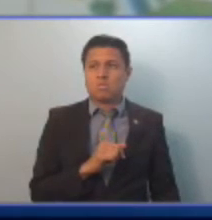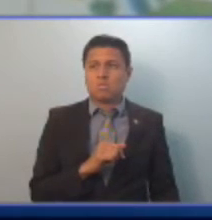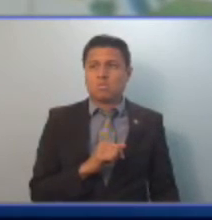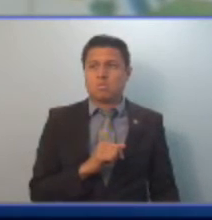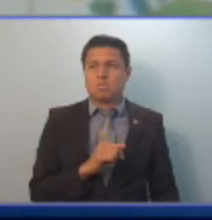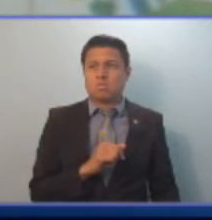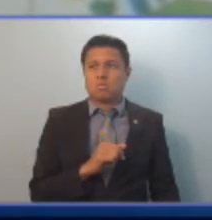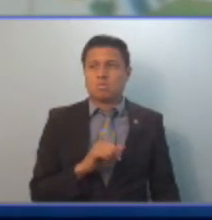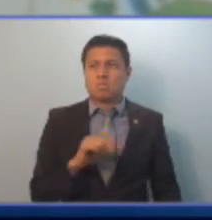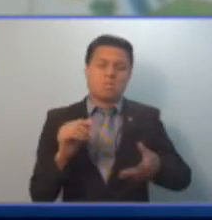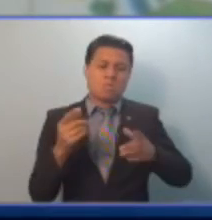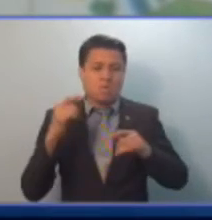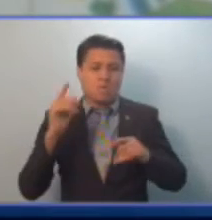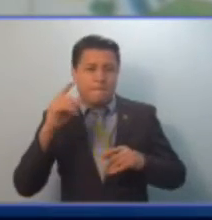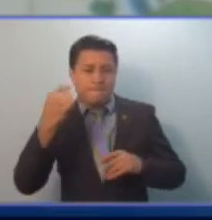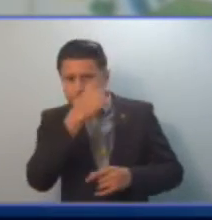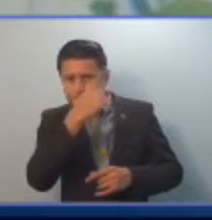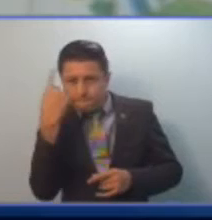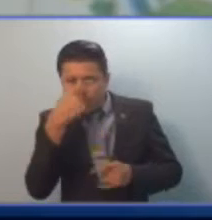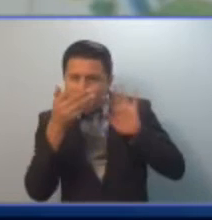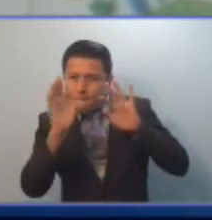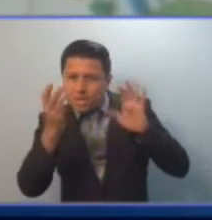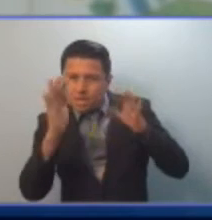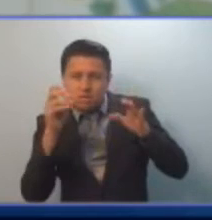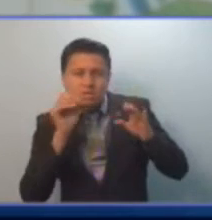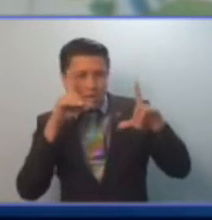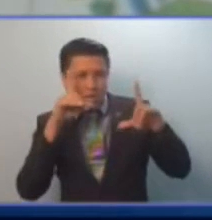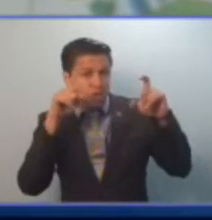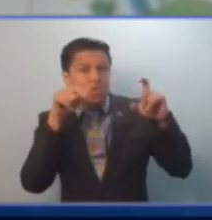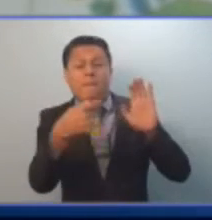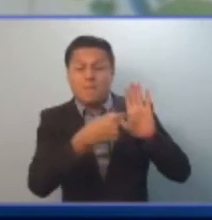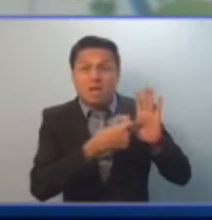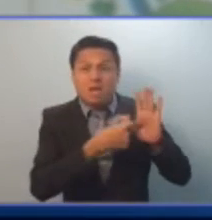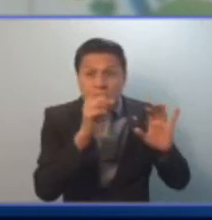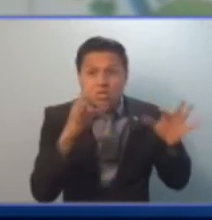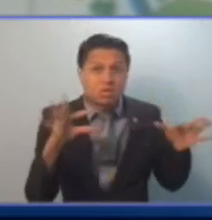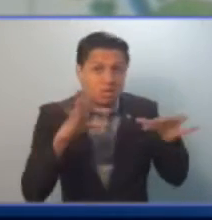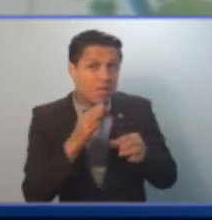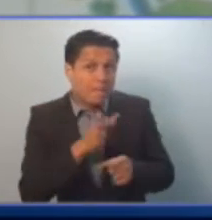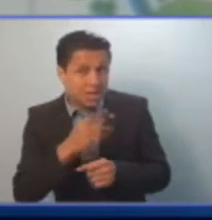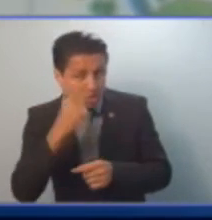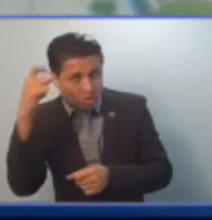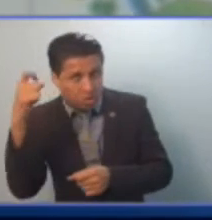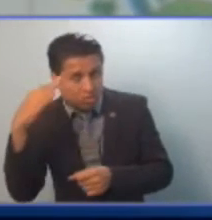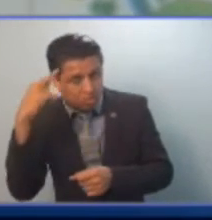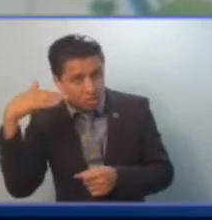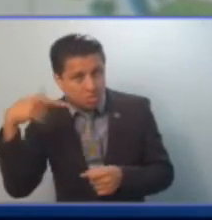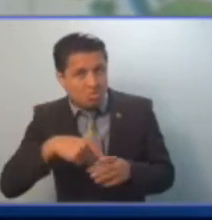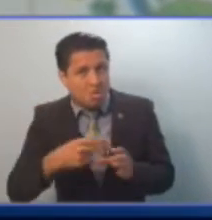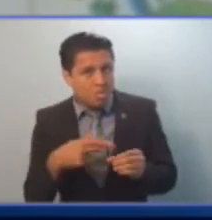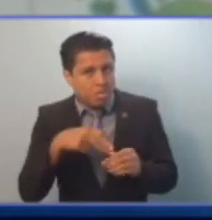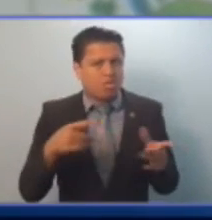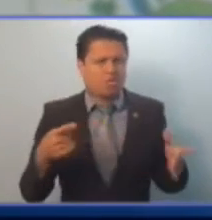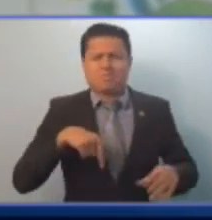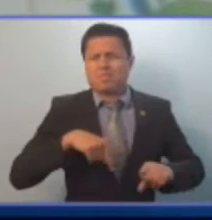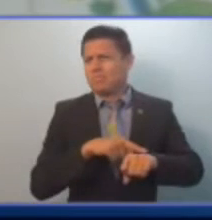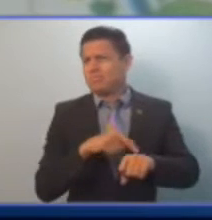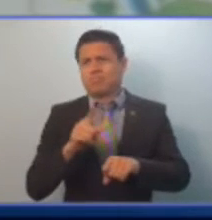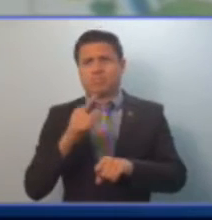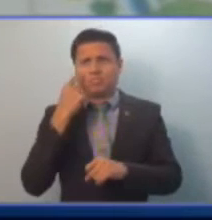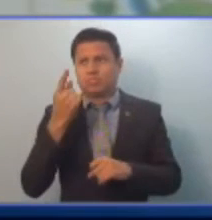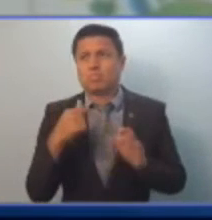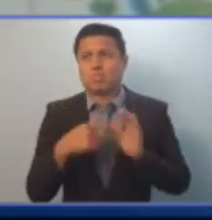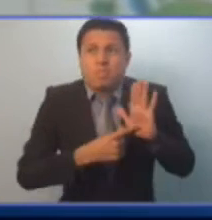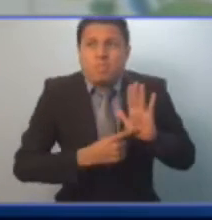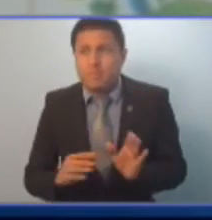con un poco parecido conmigo, me vinculaban. Pero tajantemente yo no, a estas alturas yo no le veo, y por mi